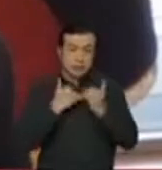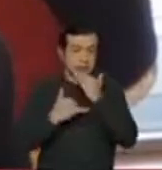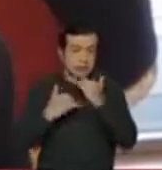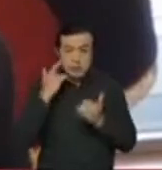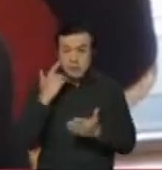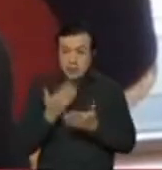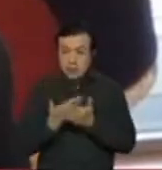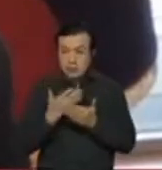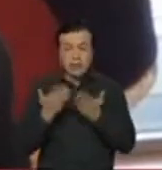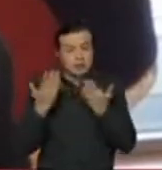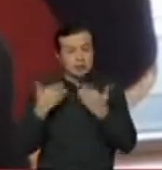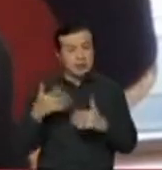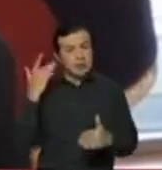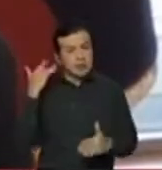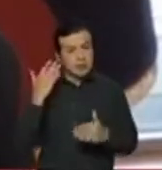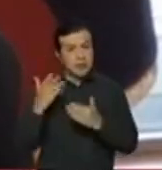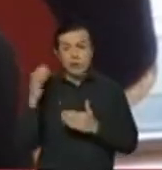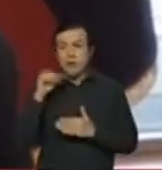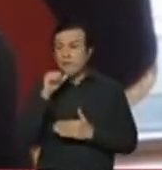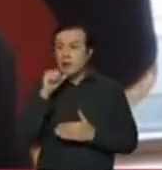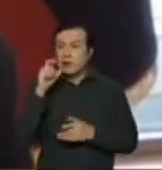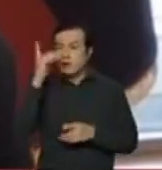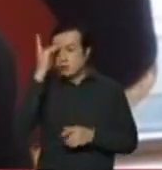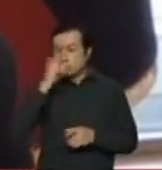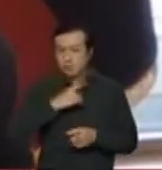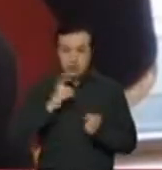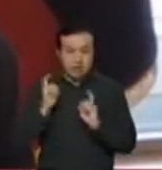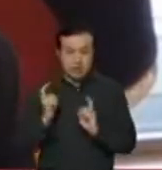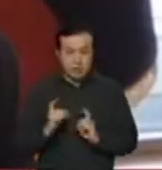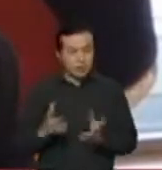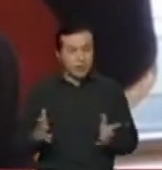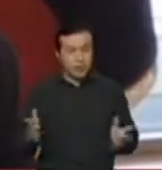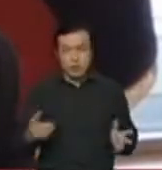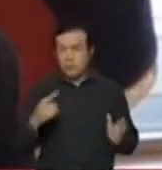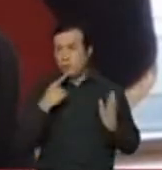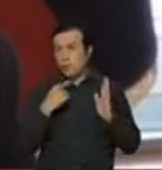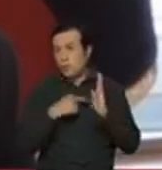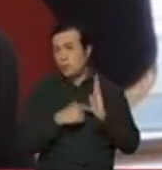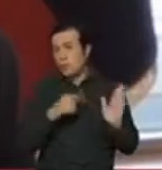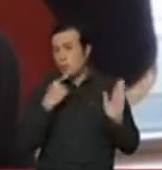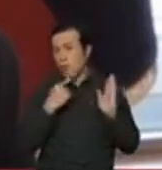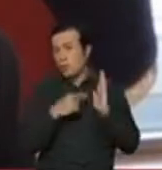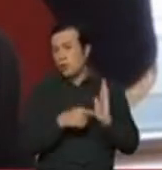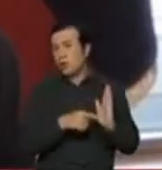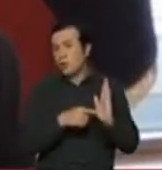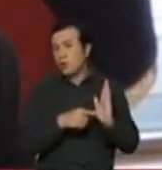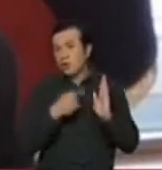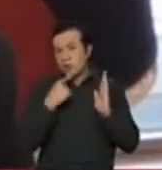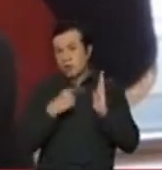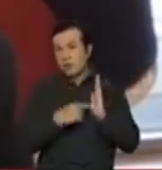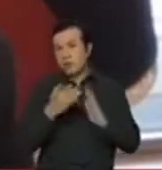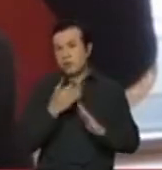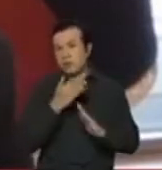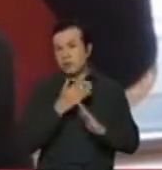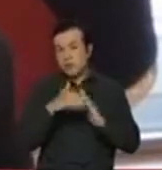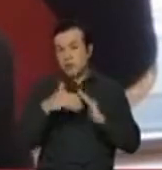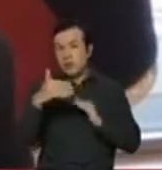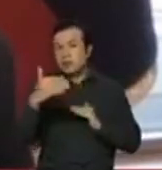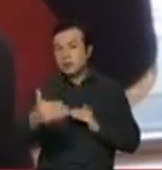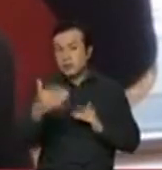o existentes y no se ha tomado medidas al respecto. El tema del momento